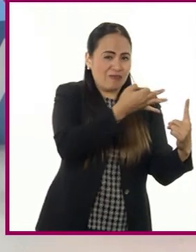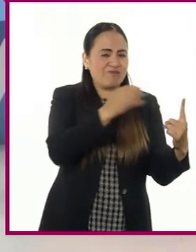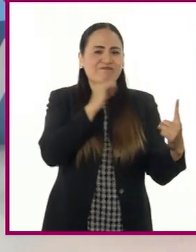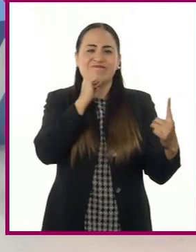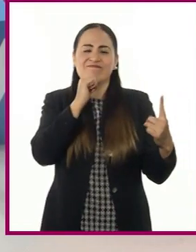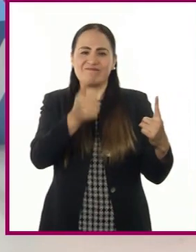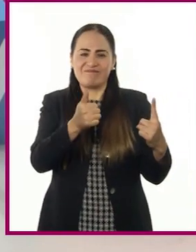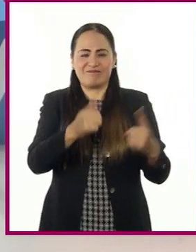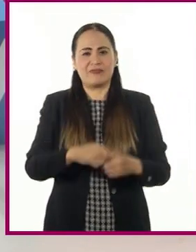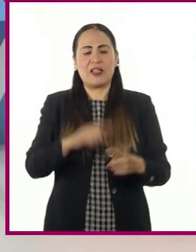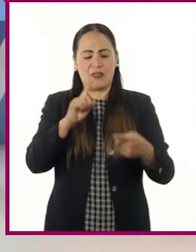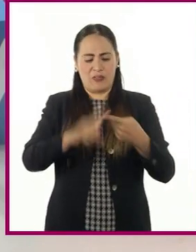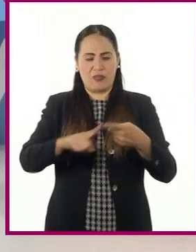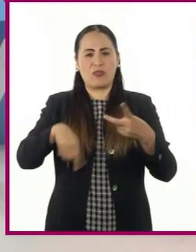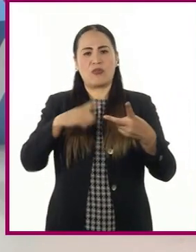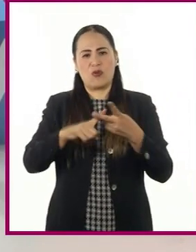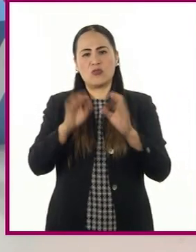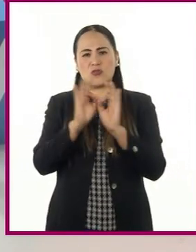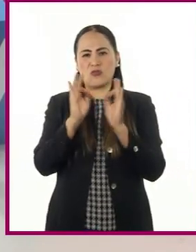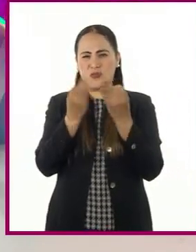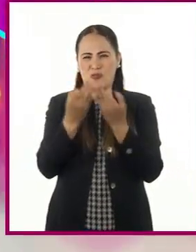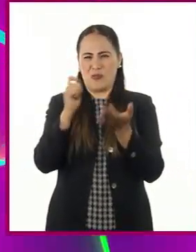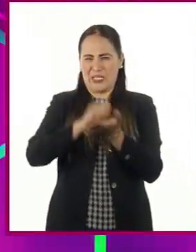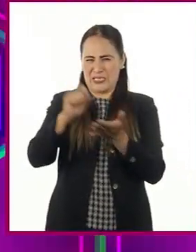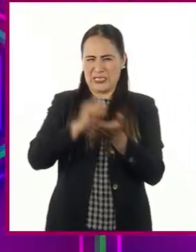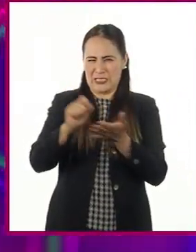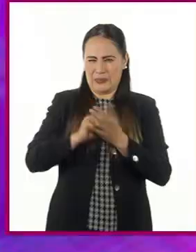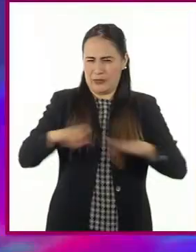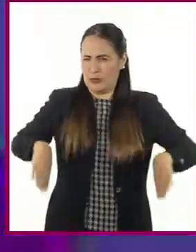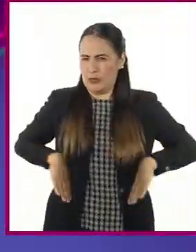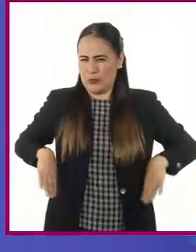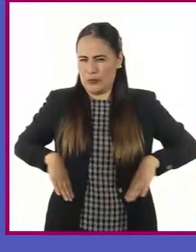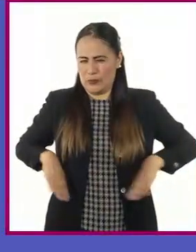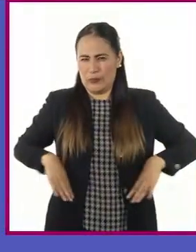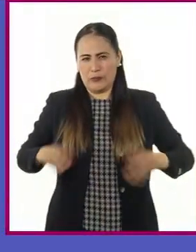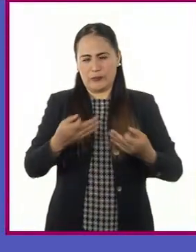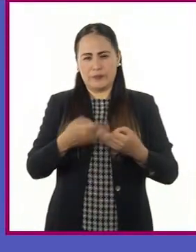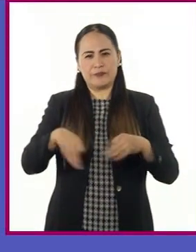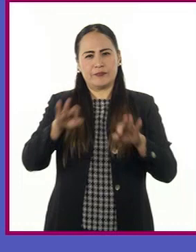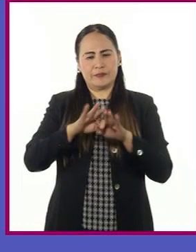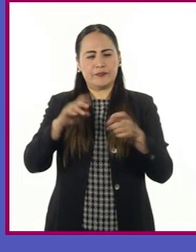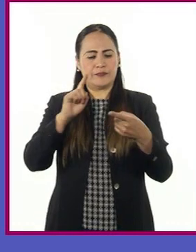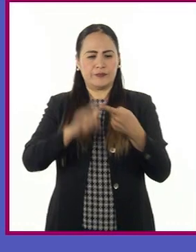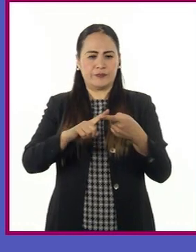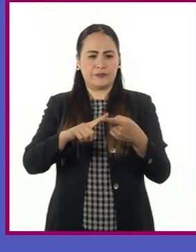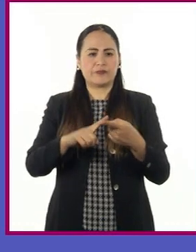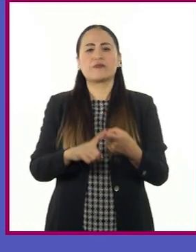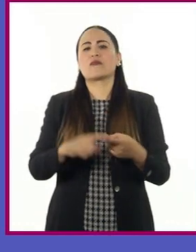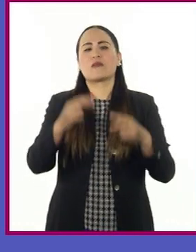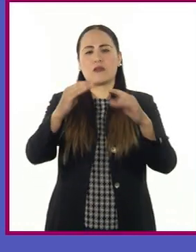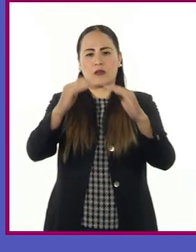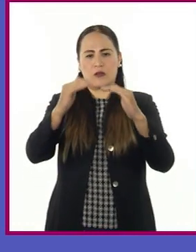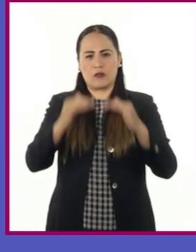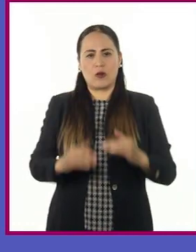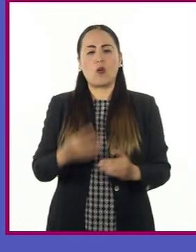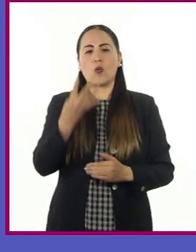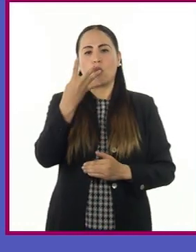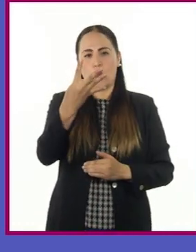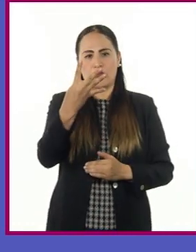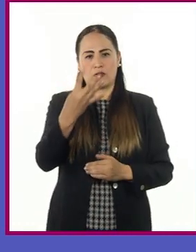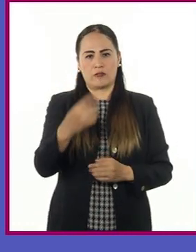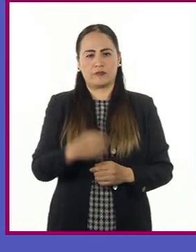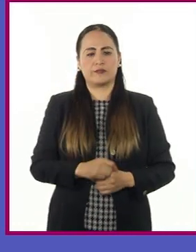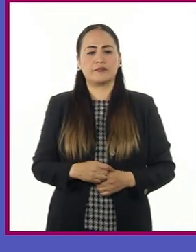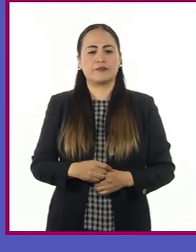encontrar dos figuras retóricas en el poema. La primera se localiza en el verso 4, que dice